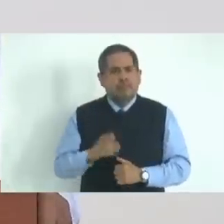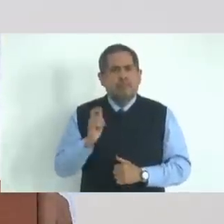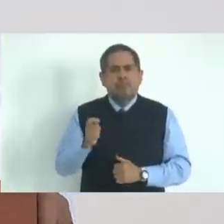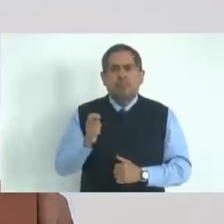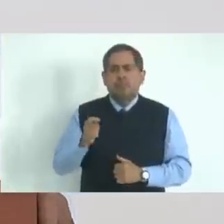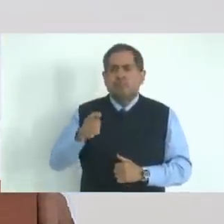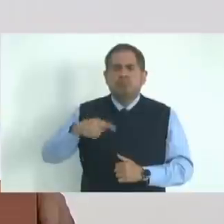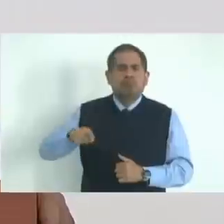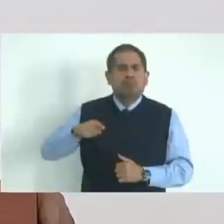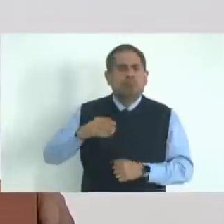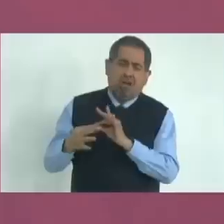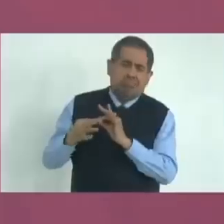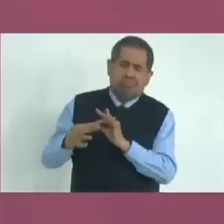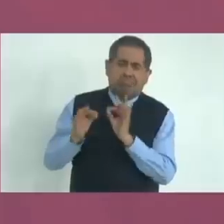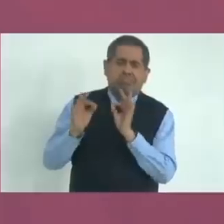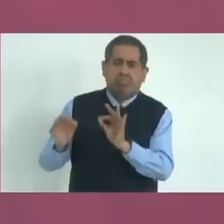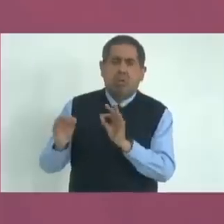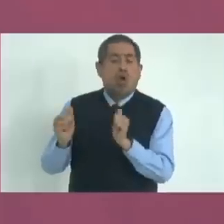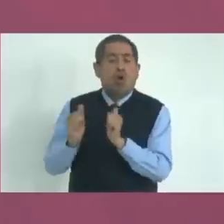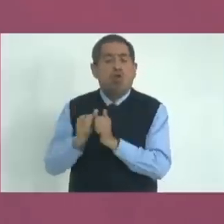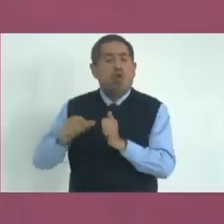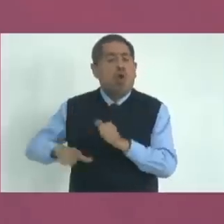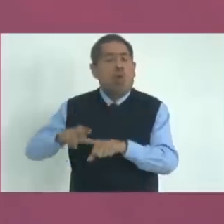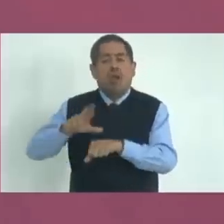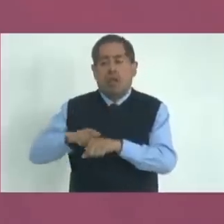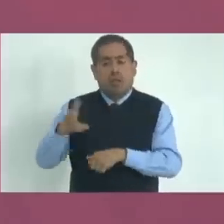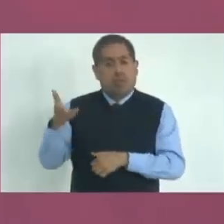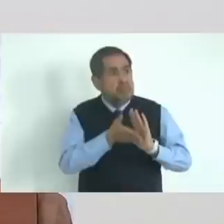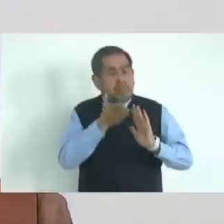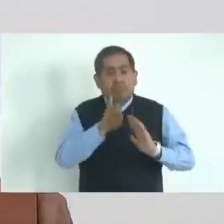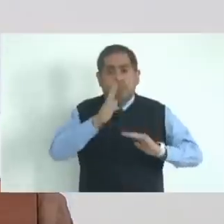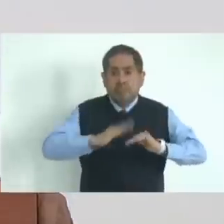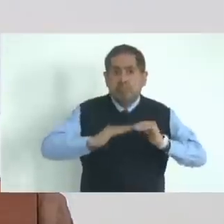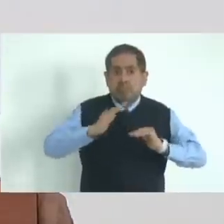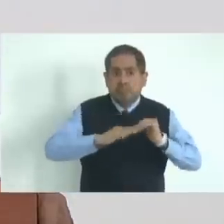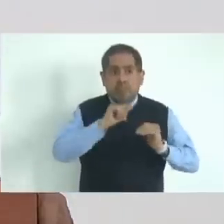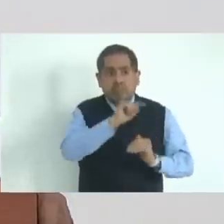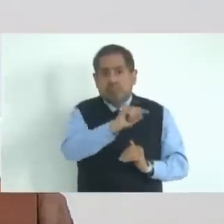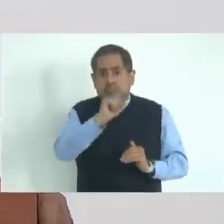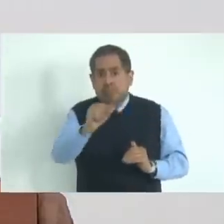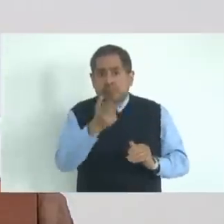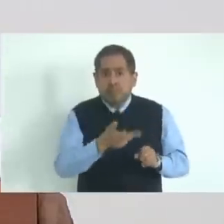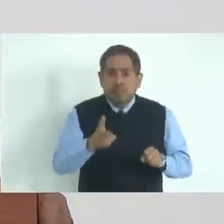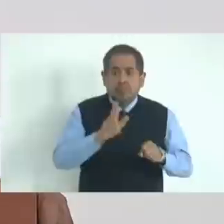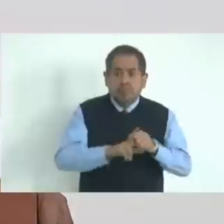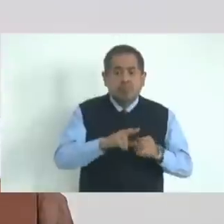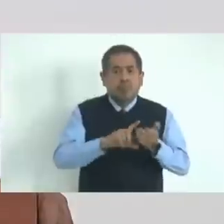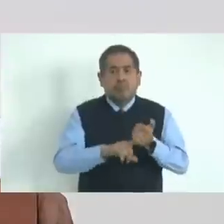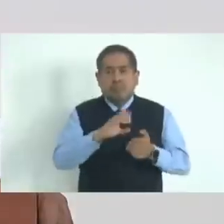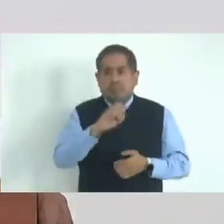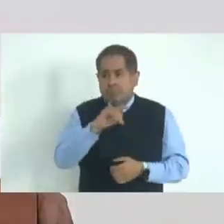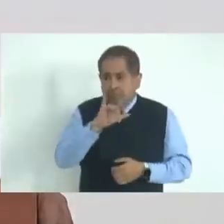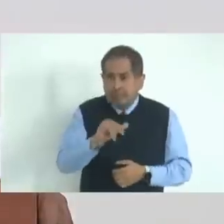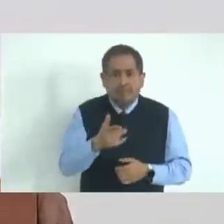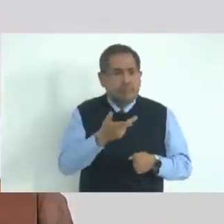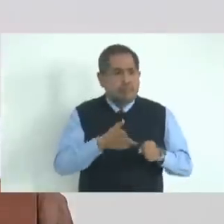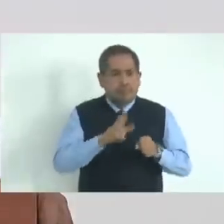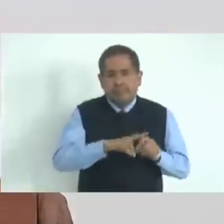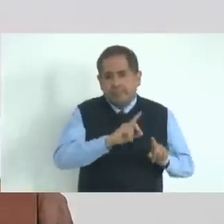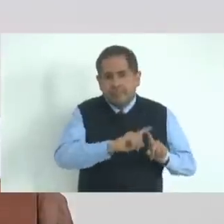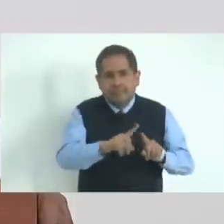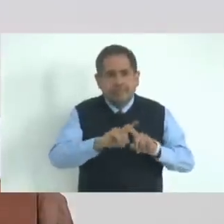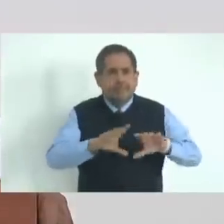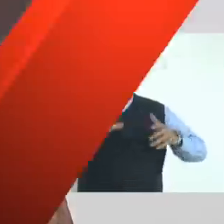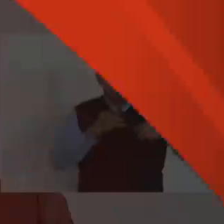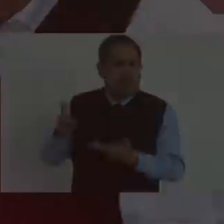ampliando, mejorando, construyendo centros de salud, clínicas, hospitales, se